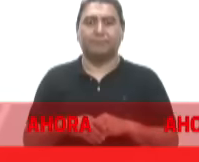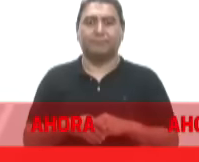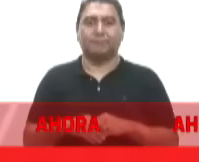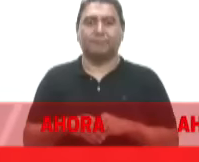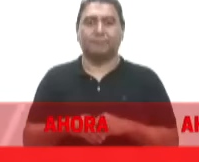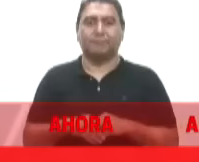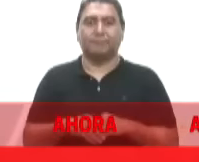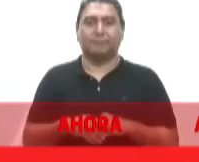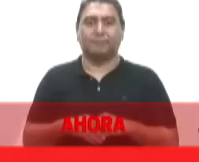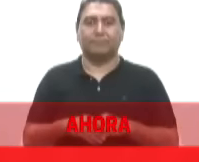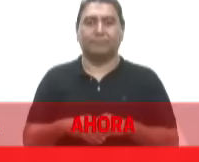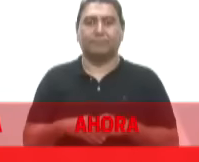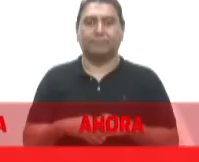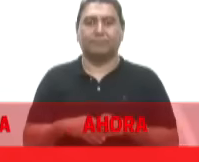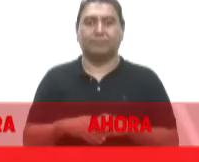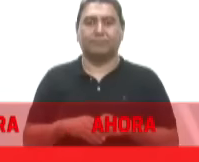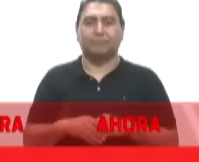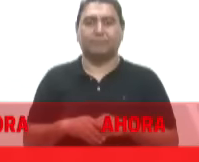Sí.